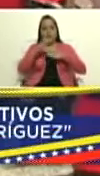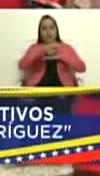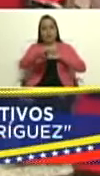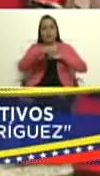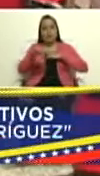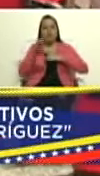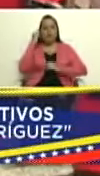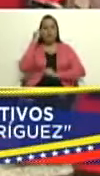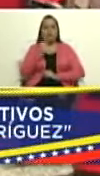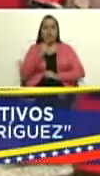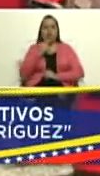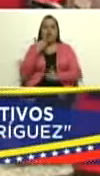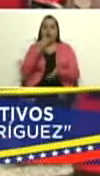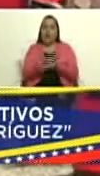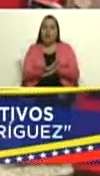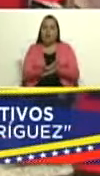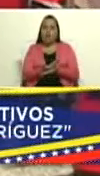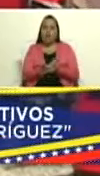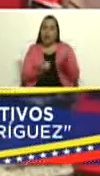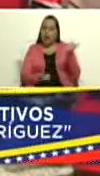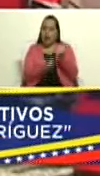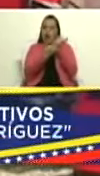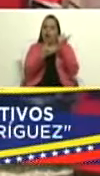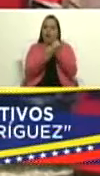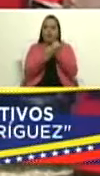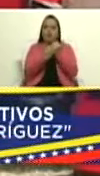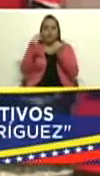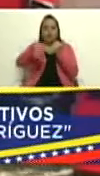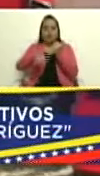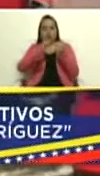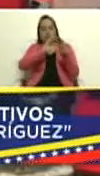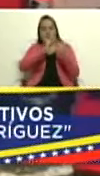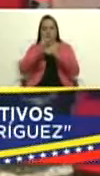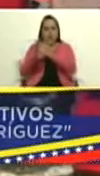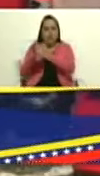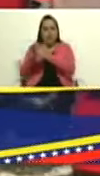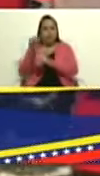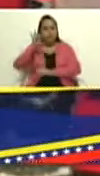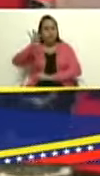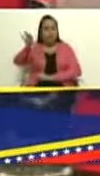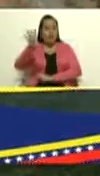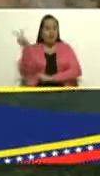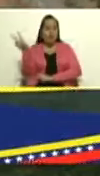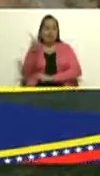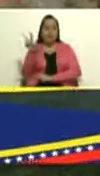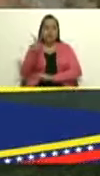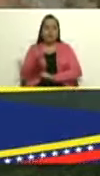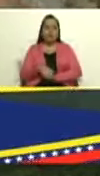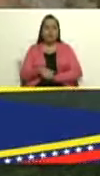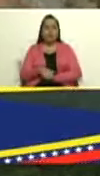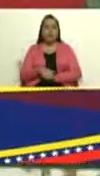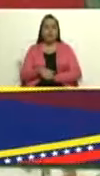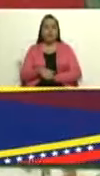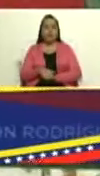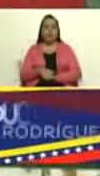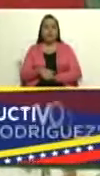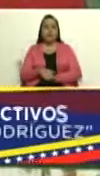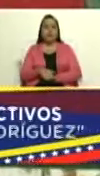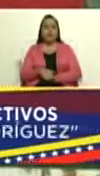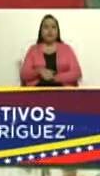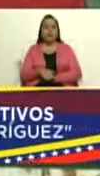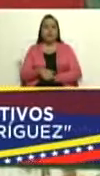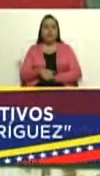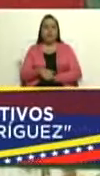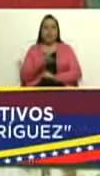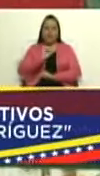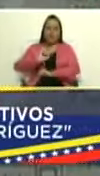esa preocupación suya que ha tenido por nuestra bella patria Venezuela en contra